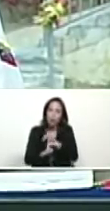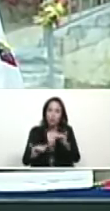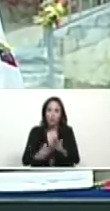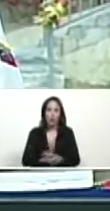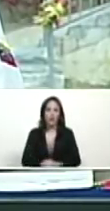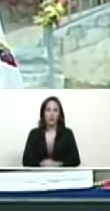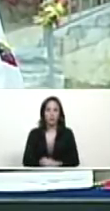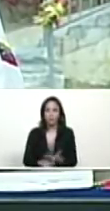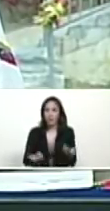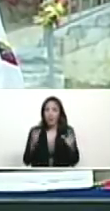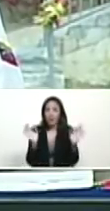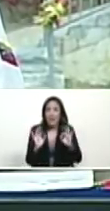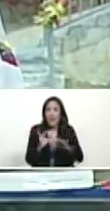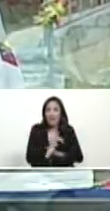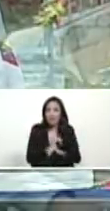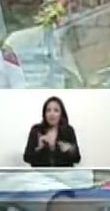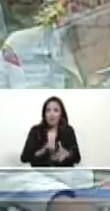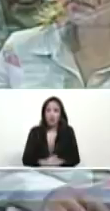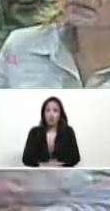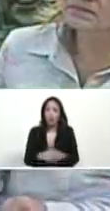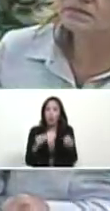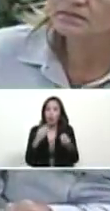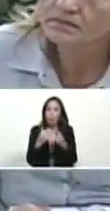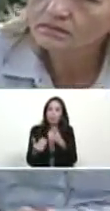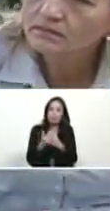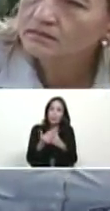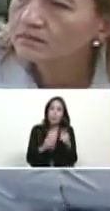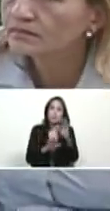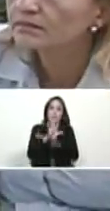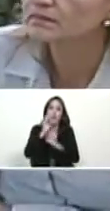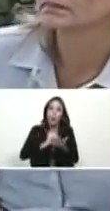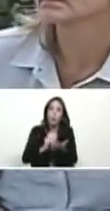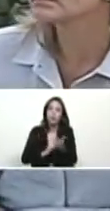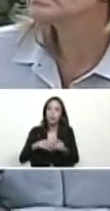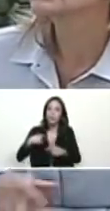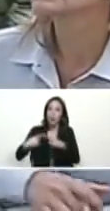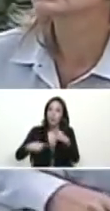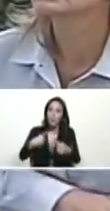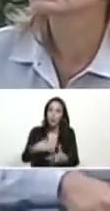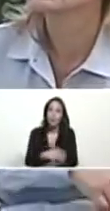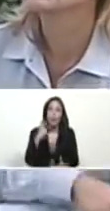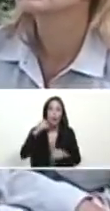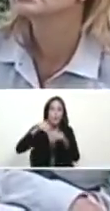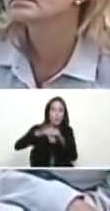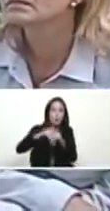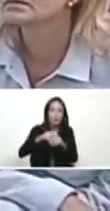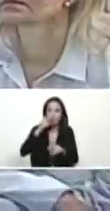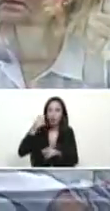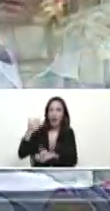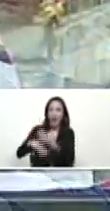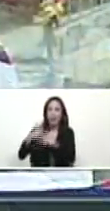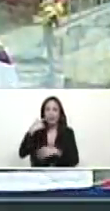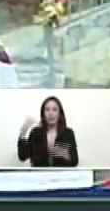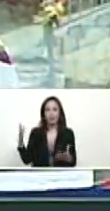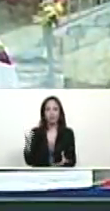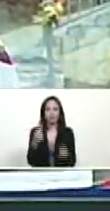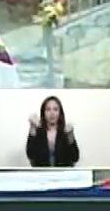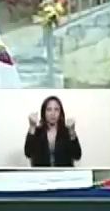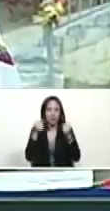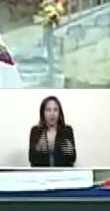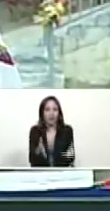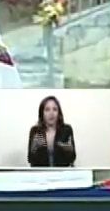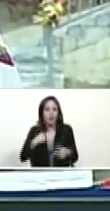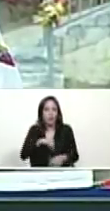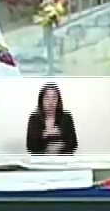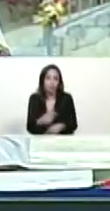les queda más nada. Como los derrotamos 5 veces seguidas en todas las elecciones que ha habido, lo que le queda es el terrorismo,